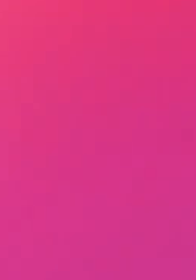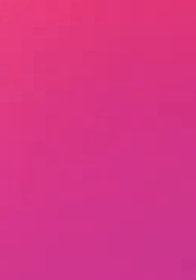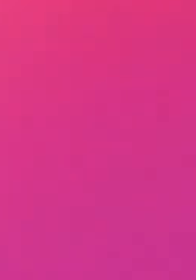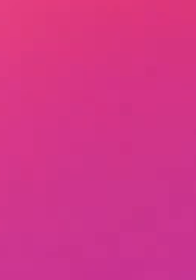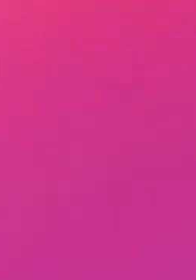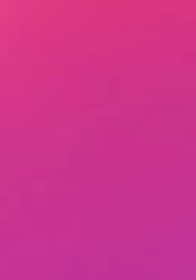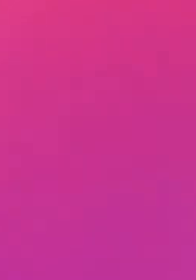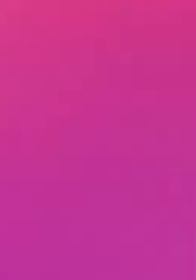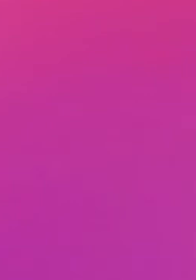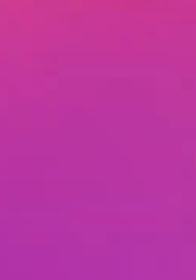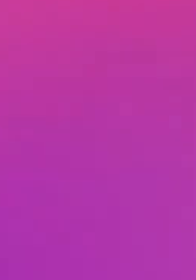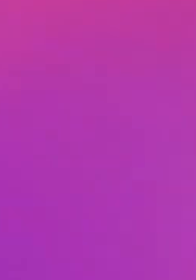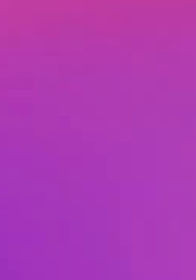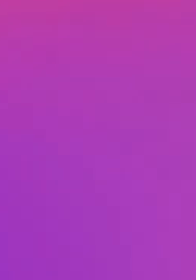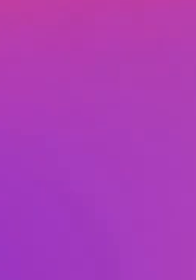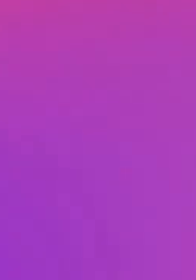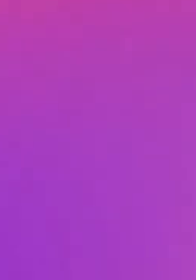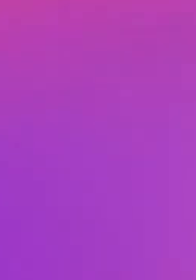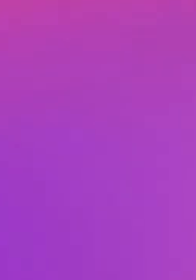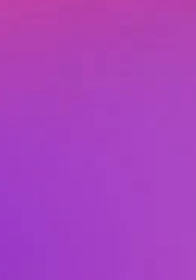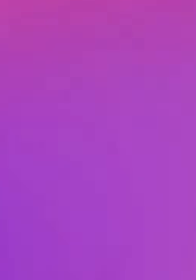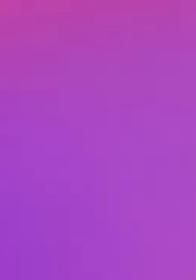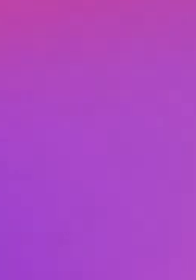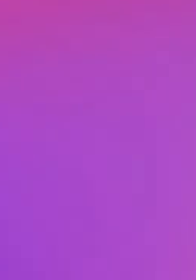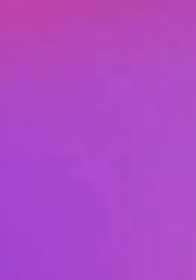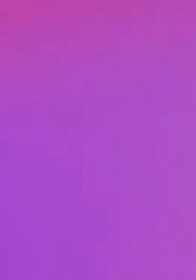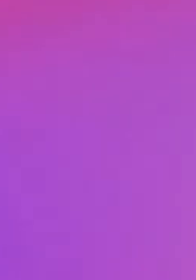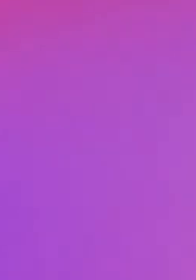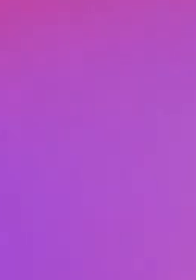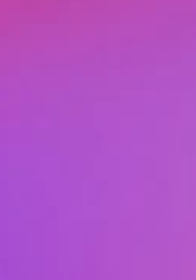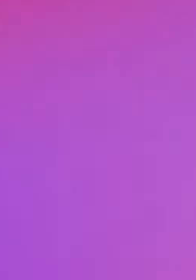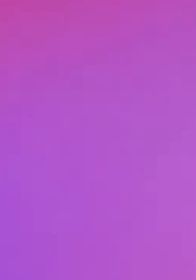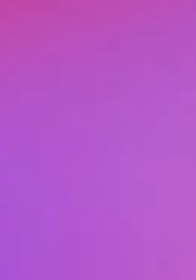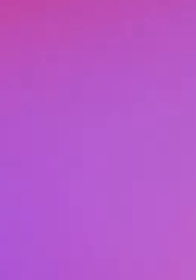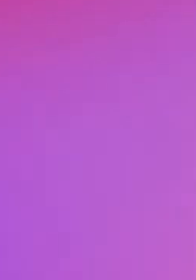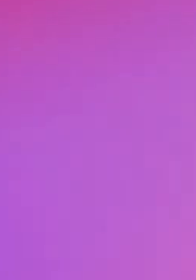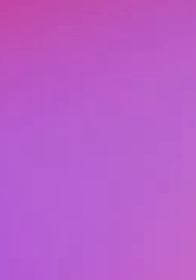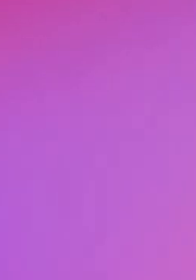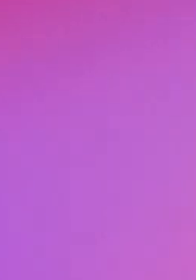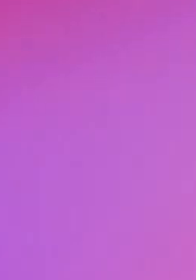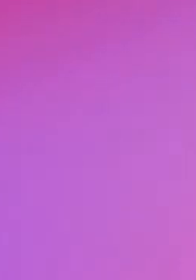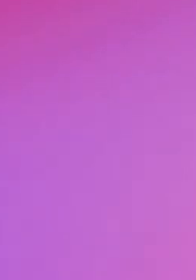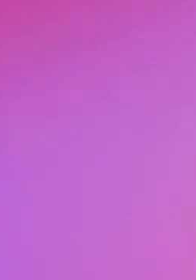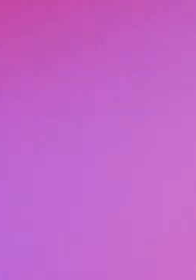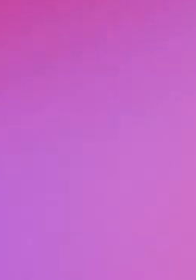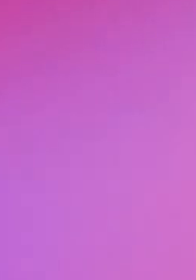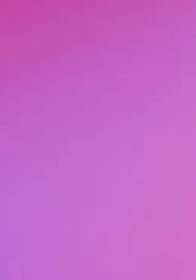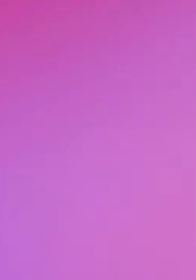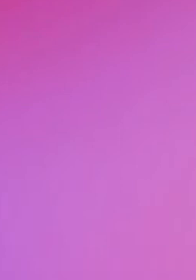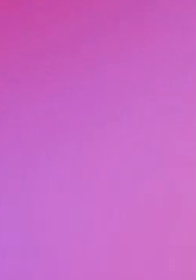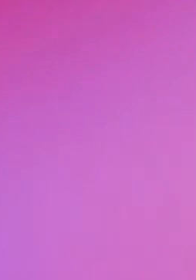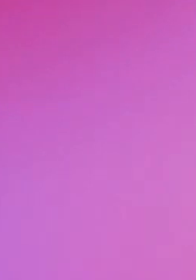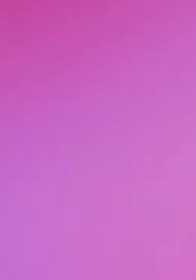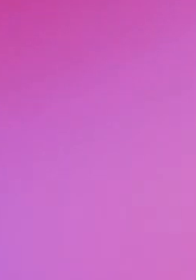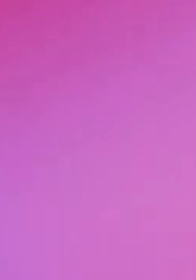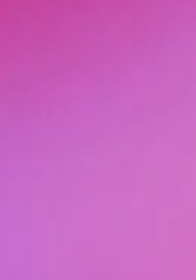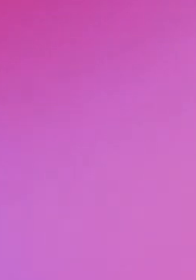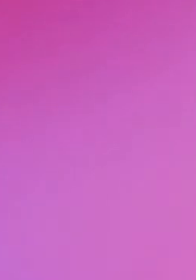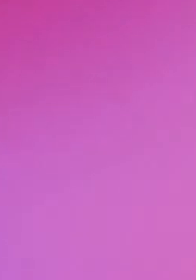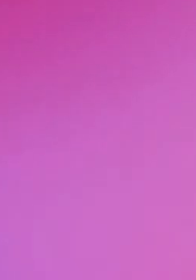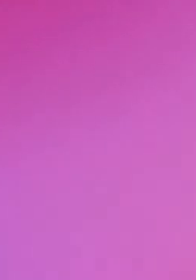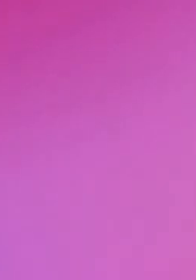También te invitamos a que consultes la plataforma nuevaescuelamexicana.cep.gov.mx.